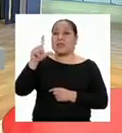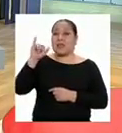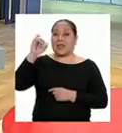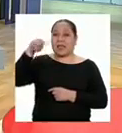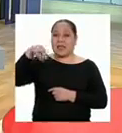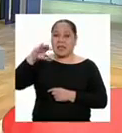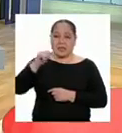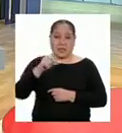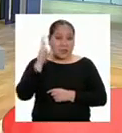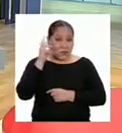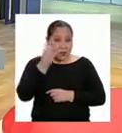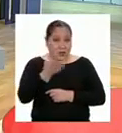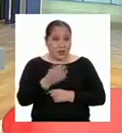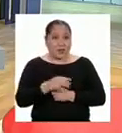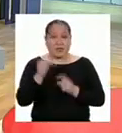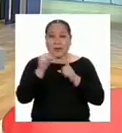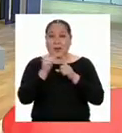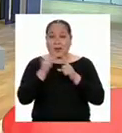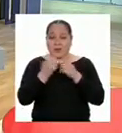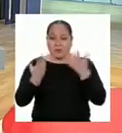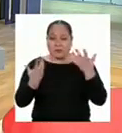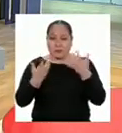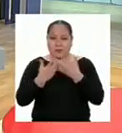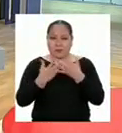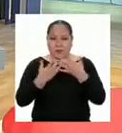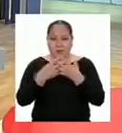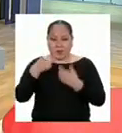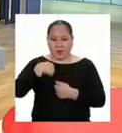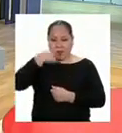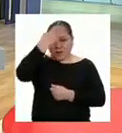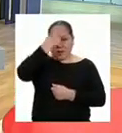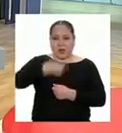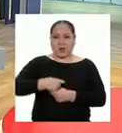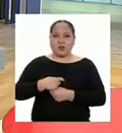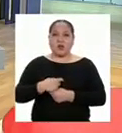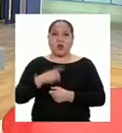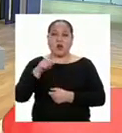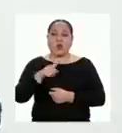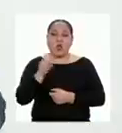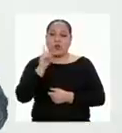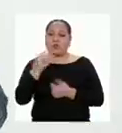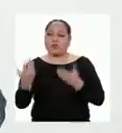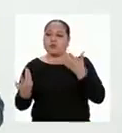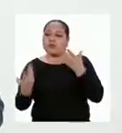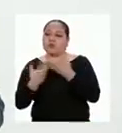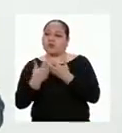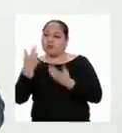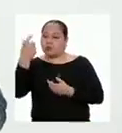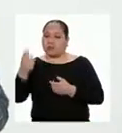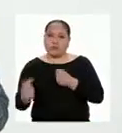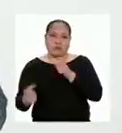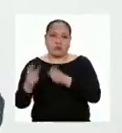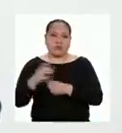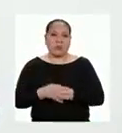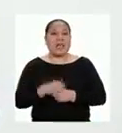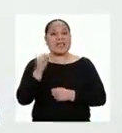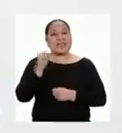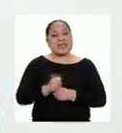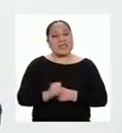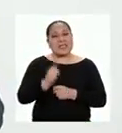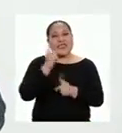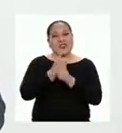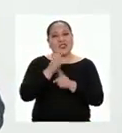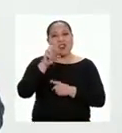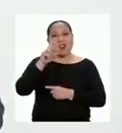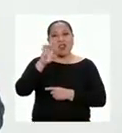anteriores. Este término se relaciona más hacia uno mismo que hacia la relación con los demás. Efectivamente, la